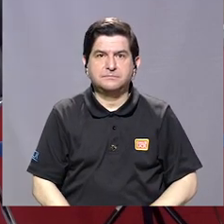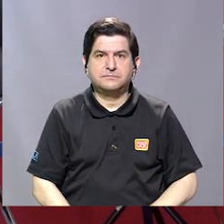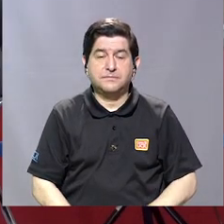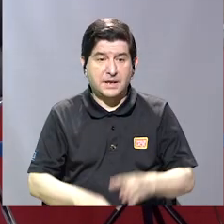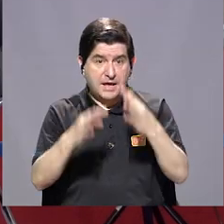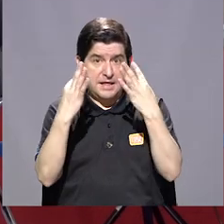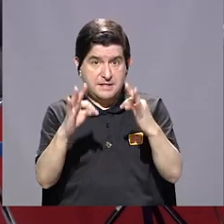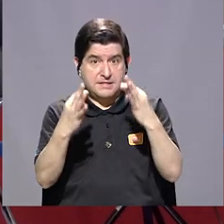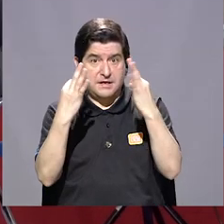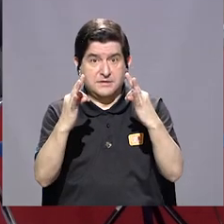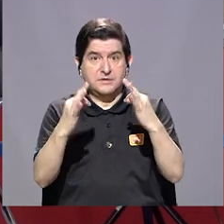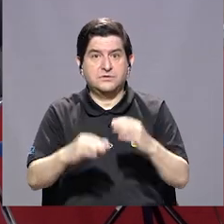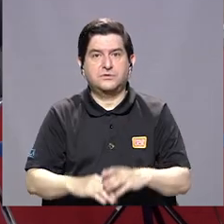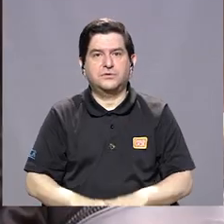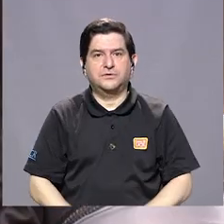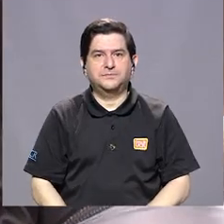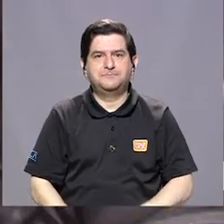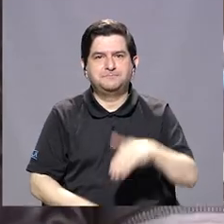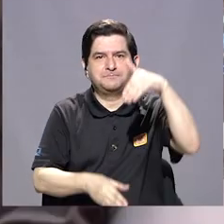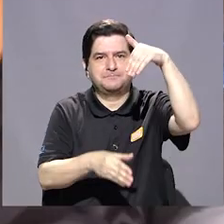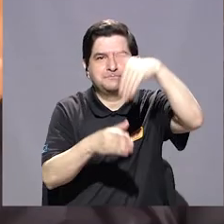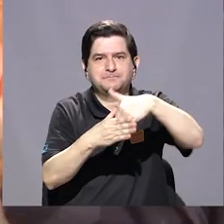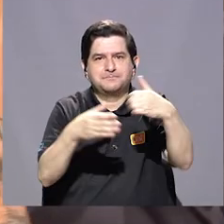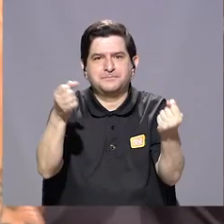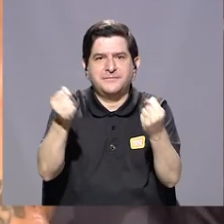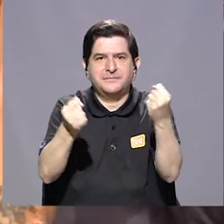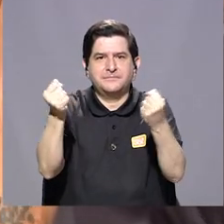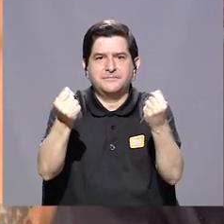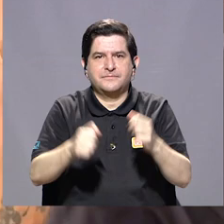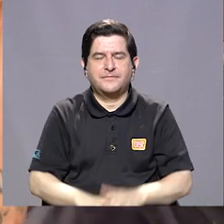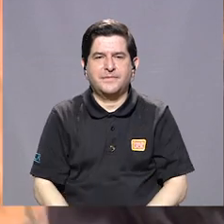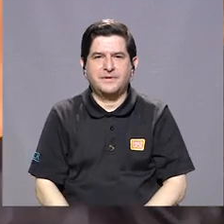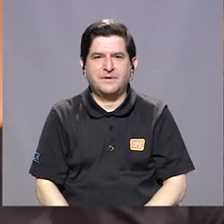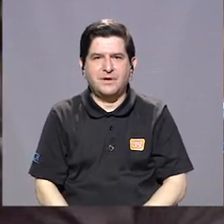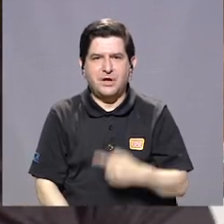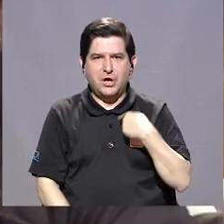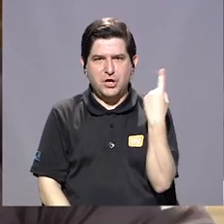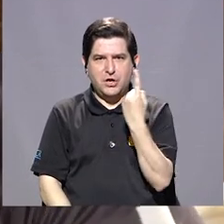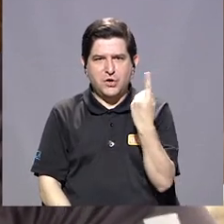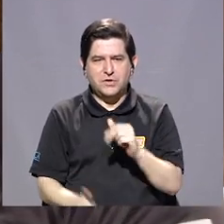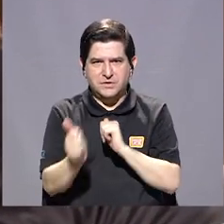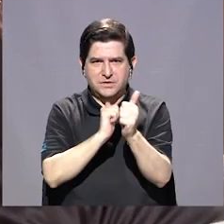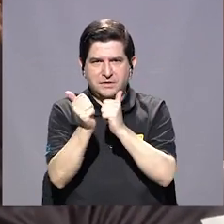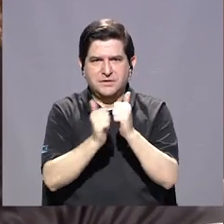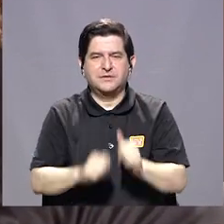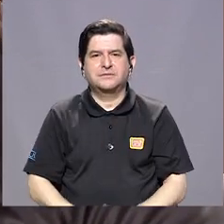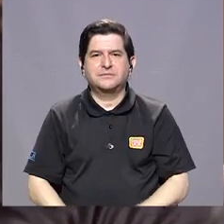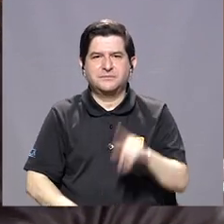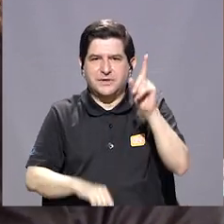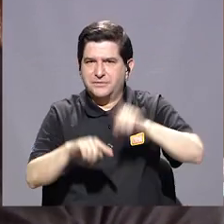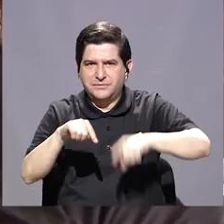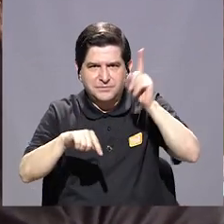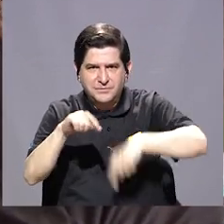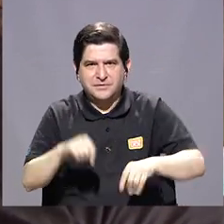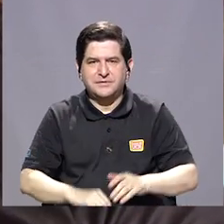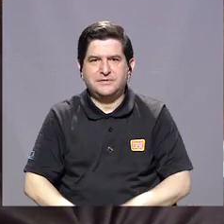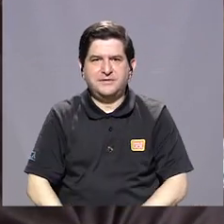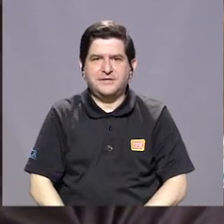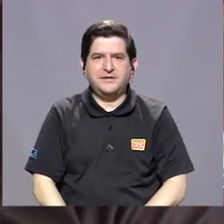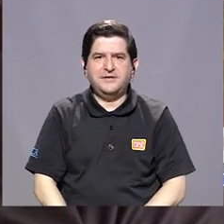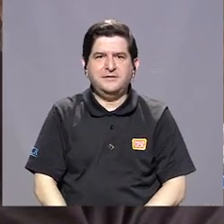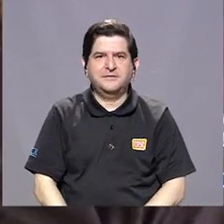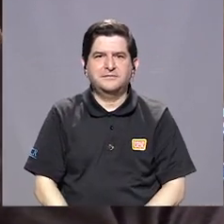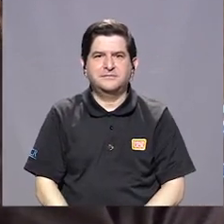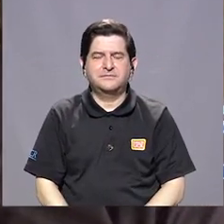Trató de meterme en el carro y yo, gracias a Dios y lo atlética que siempre he sido, no, no pudo, ¿verdad? Él se fue muy bravo